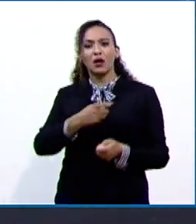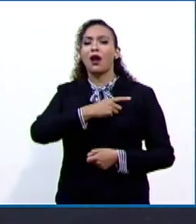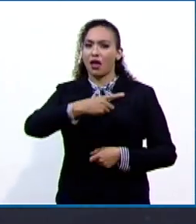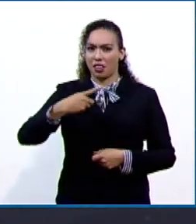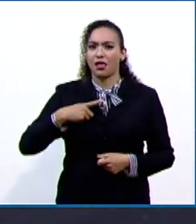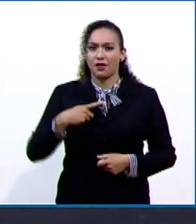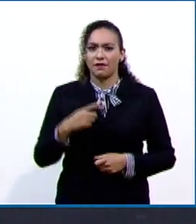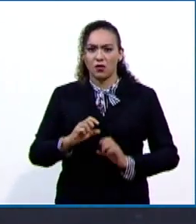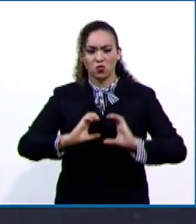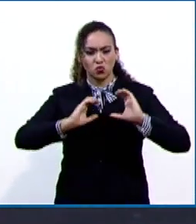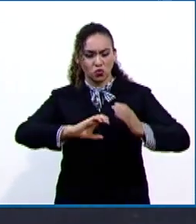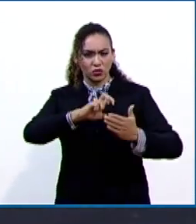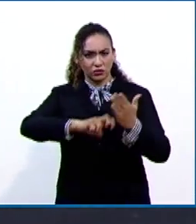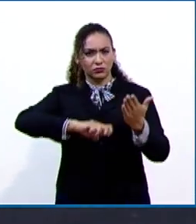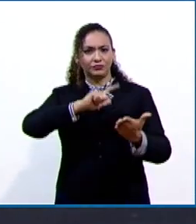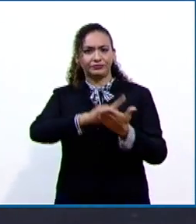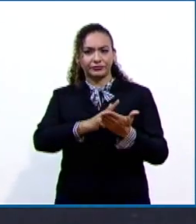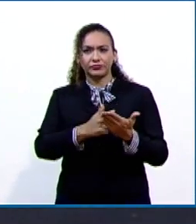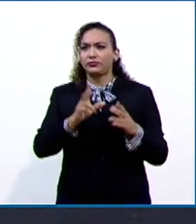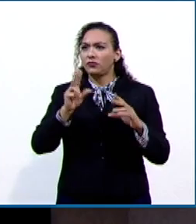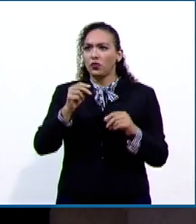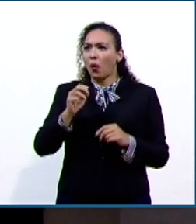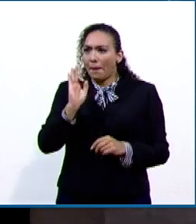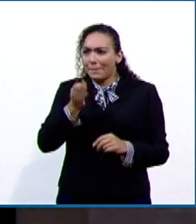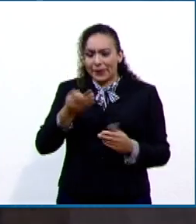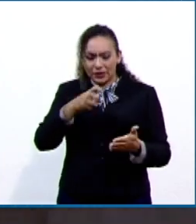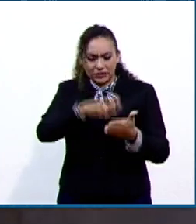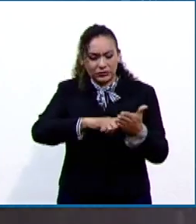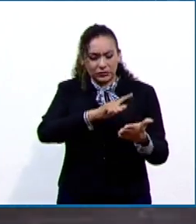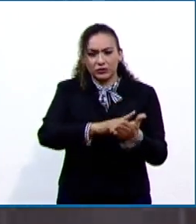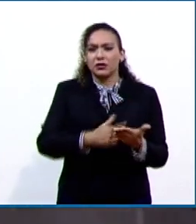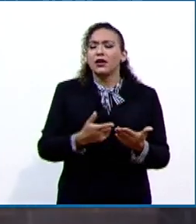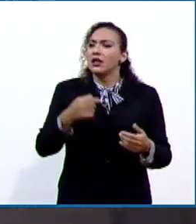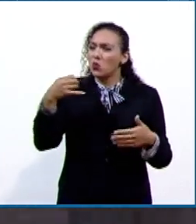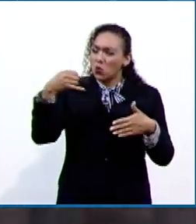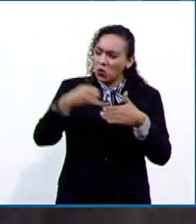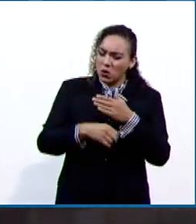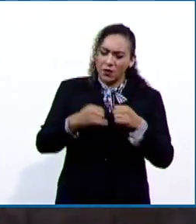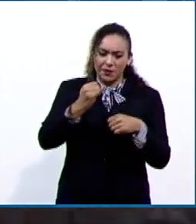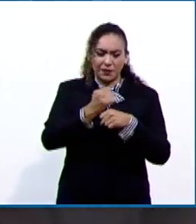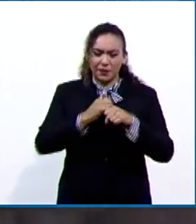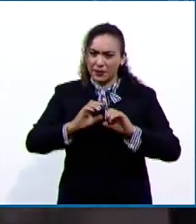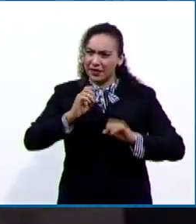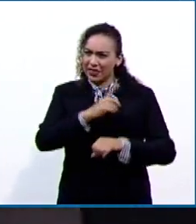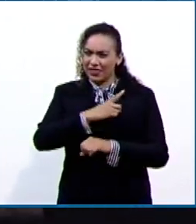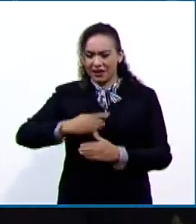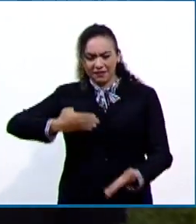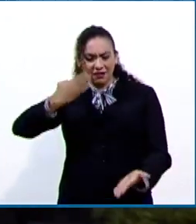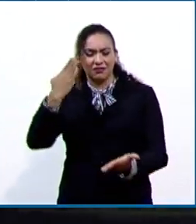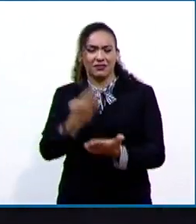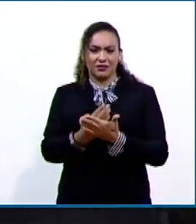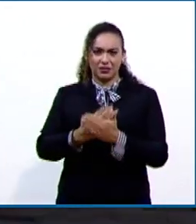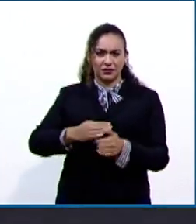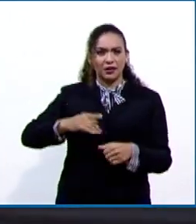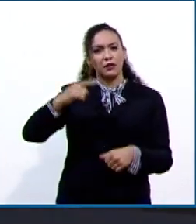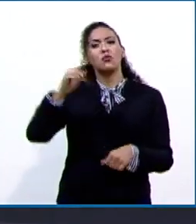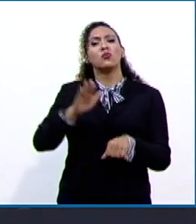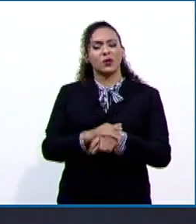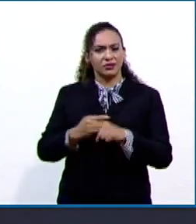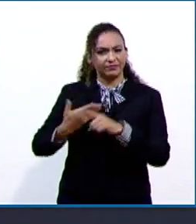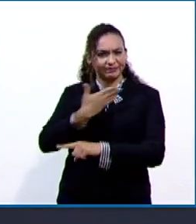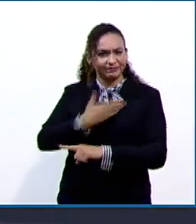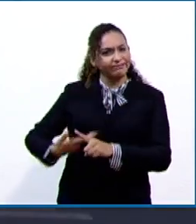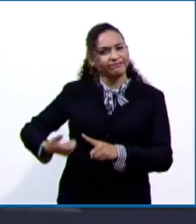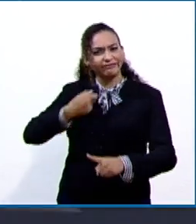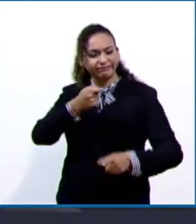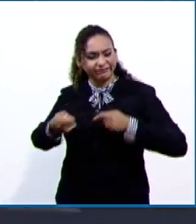de las reformas a la Carta Magna, tanto en la forma como en el fondo, con el fin de poner límites al poder reformador y evitar con